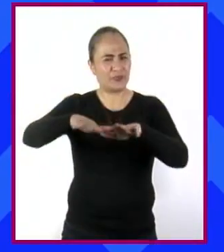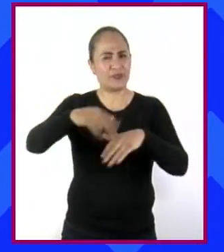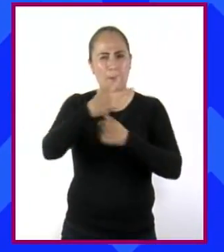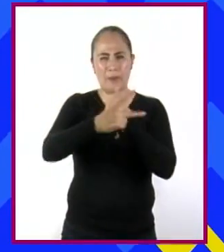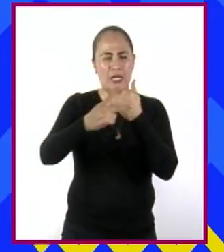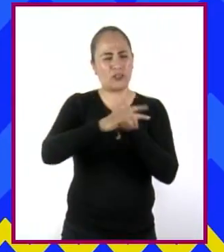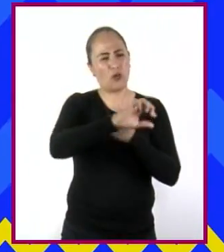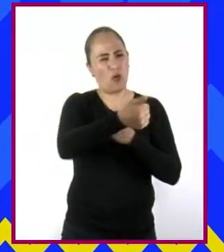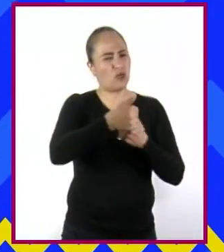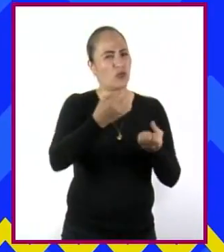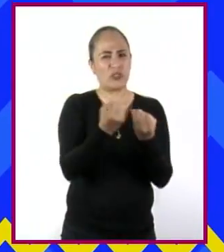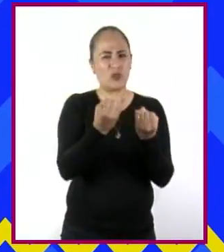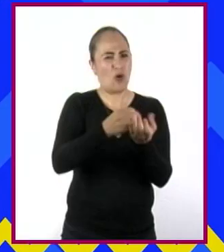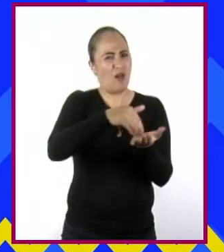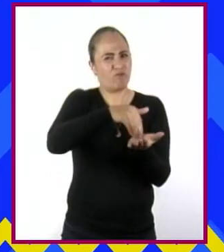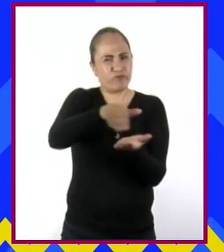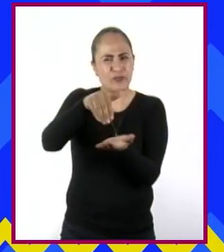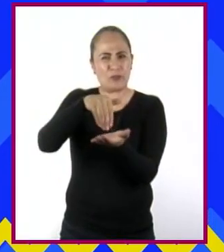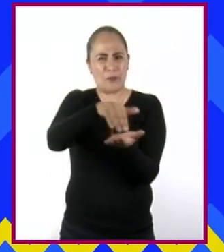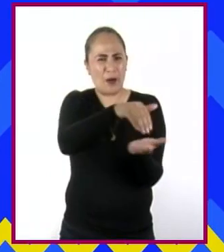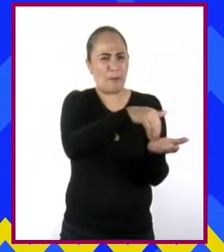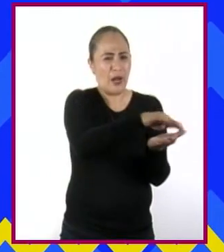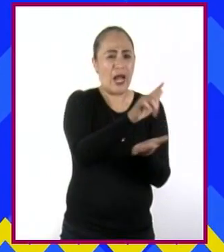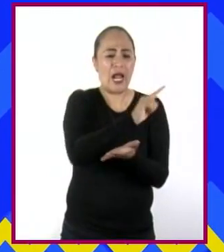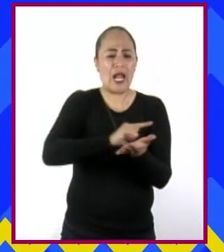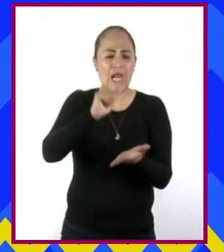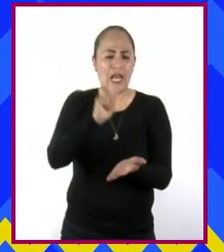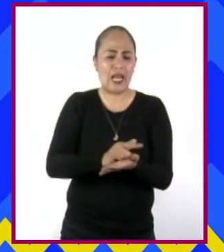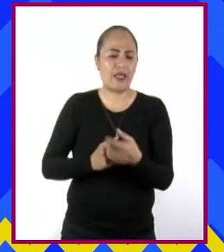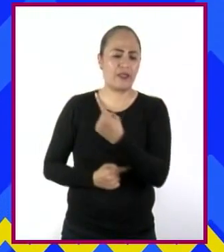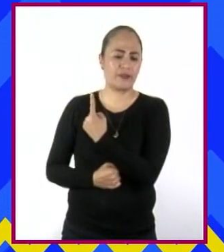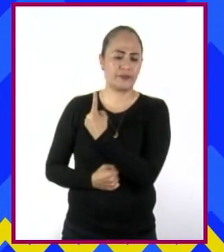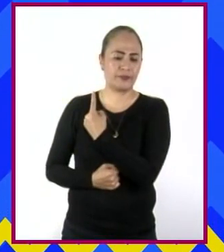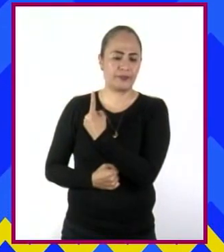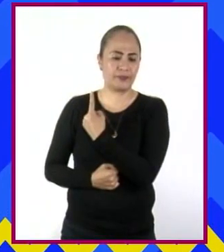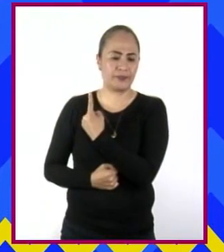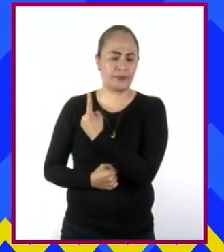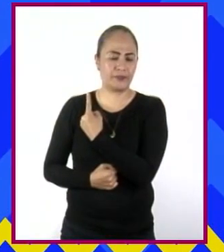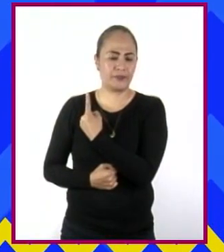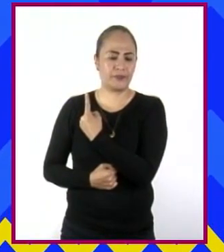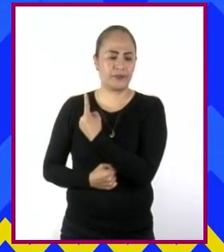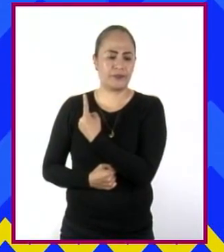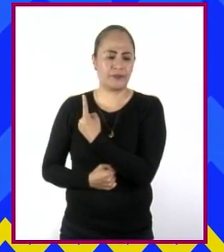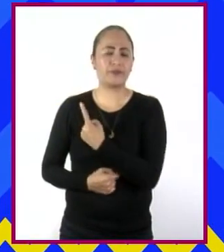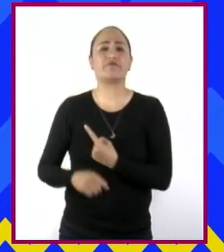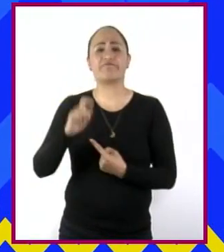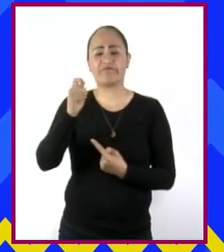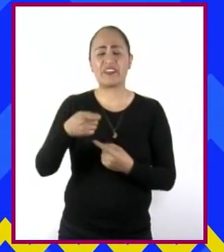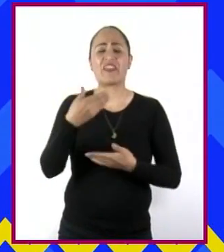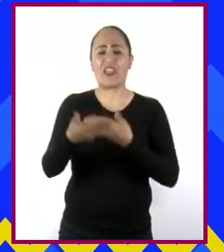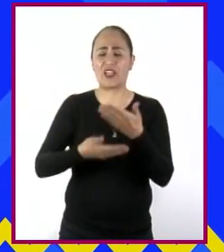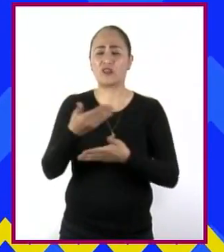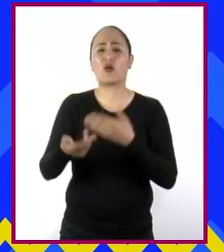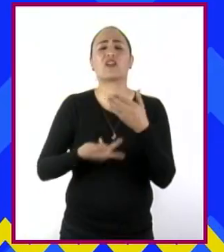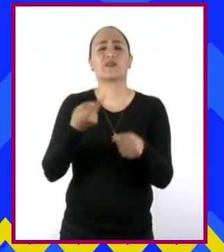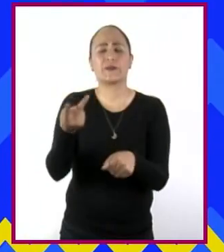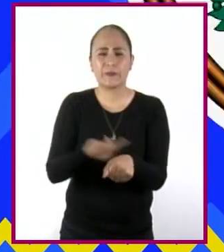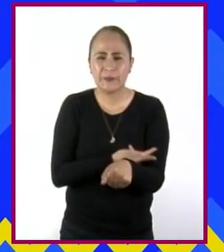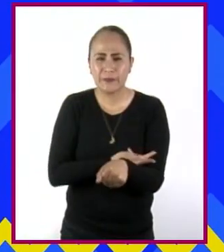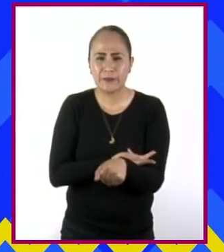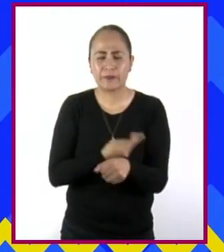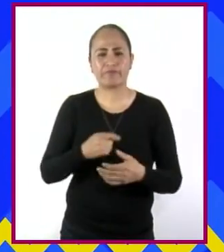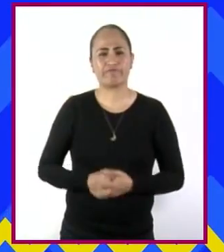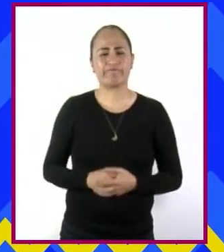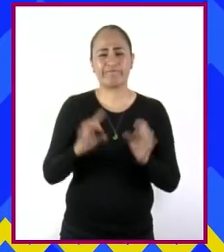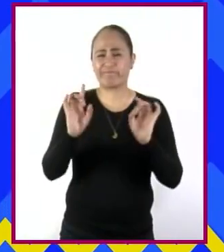originarias. Aquella ley se llamó Removal Act y tuvo varias consecuencias, entre ellas